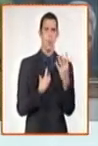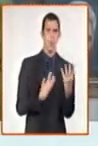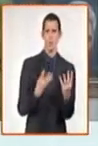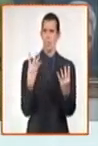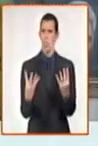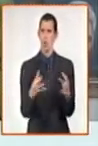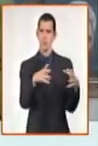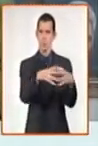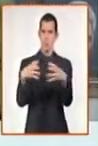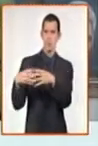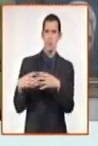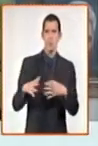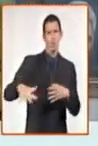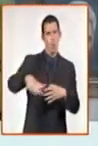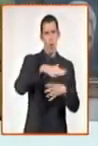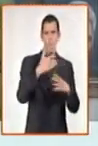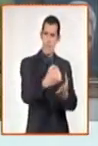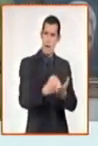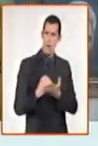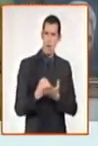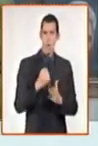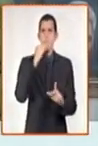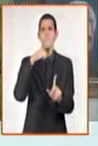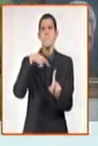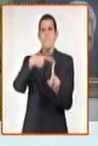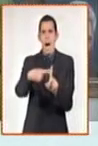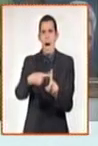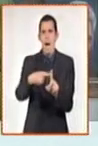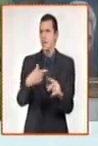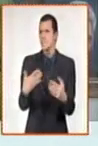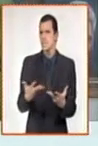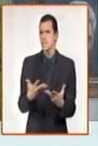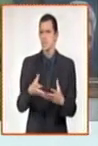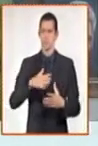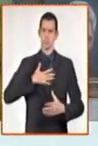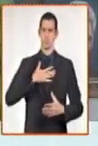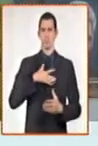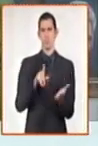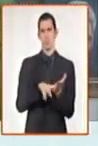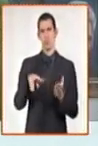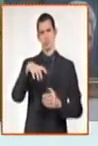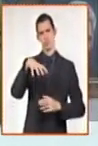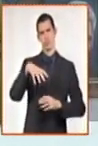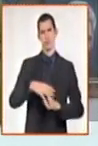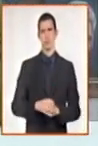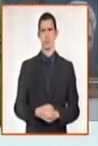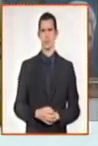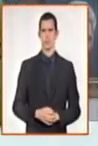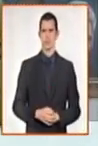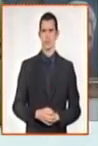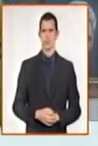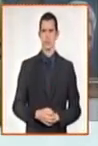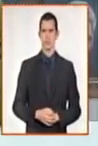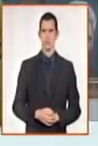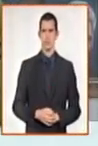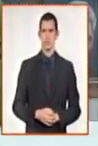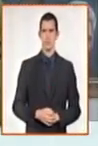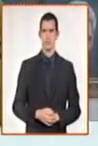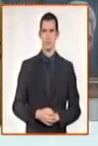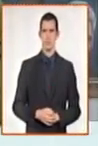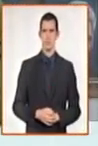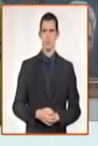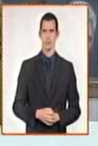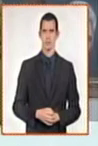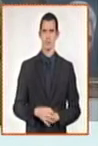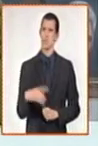las brigadas y todo el equipamiento que tenemos de la provincia. Más de 190.000 metros cúbicos de desechos hemos